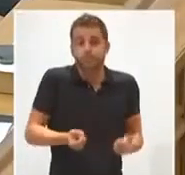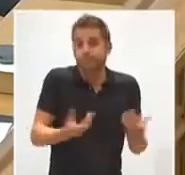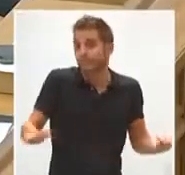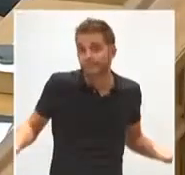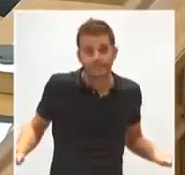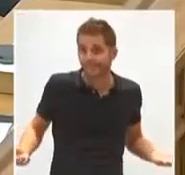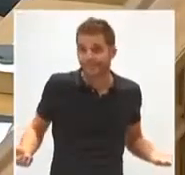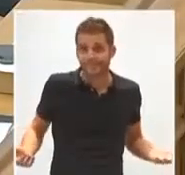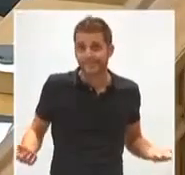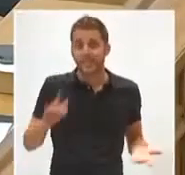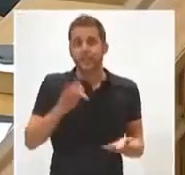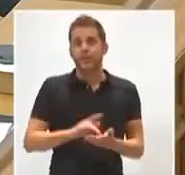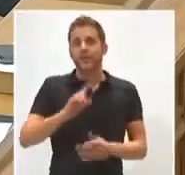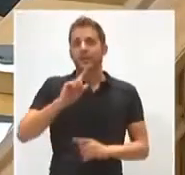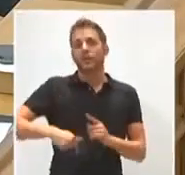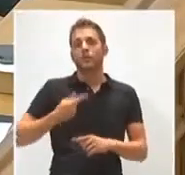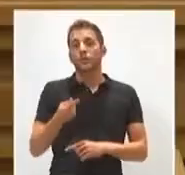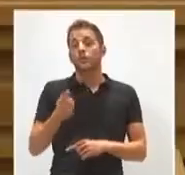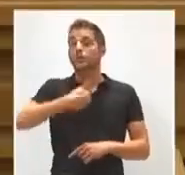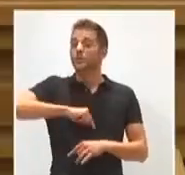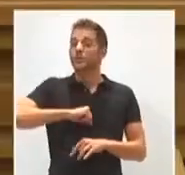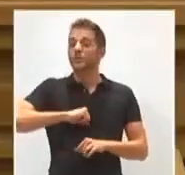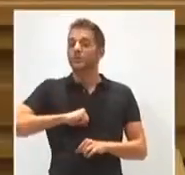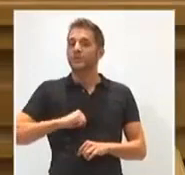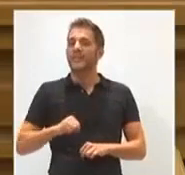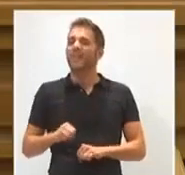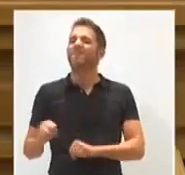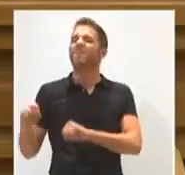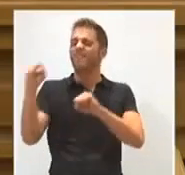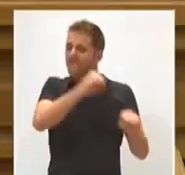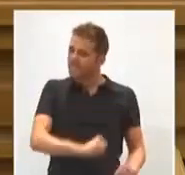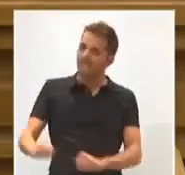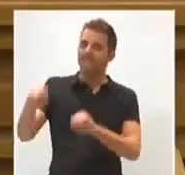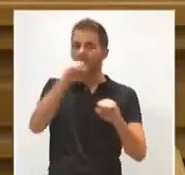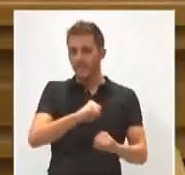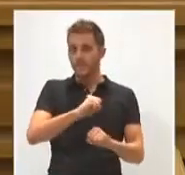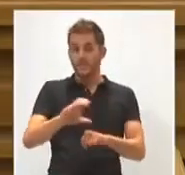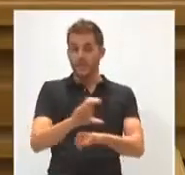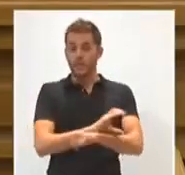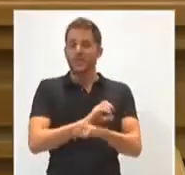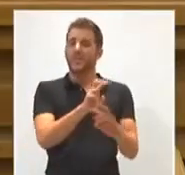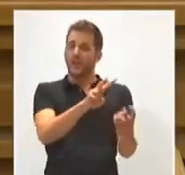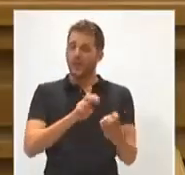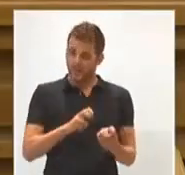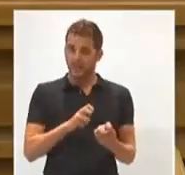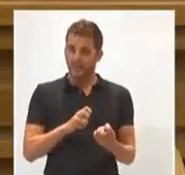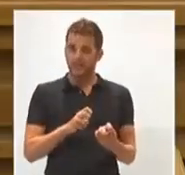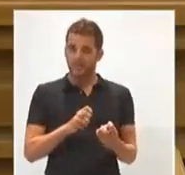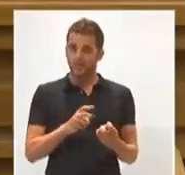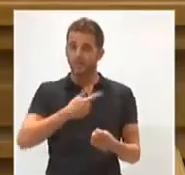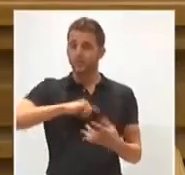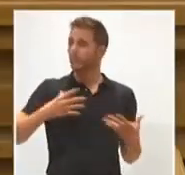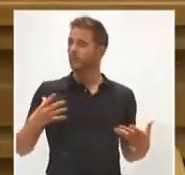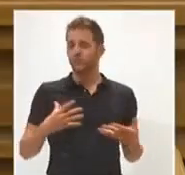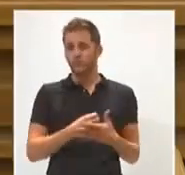que luego hemos defendido hemos defendido con uñas y dientes juan alfonso el consejero hemos defendido como unos